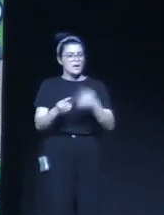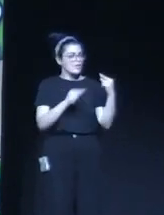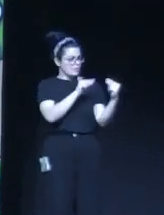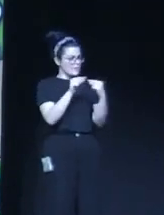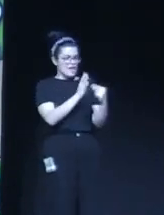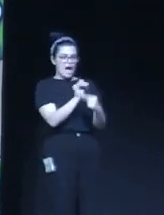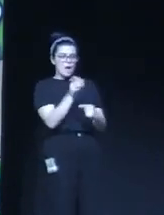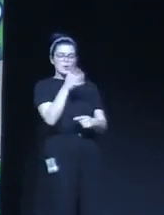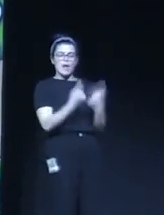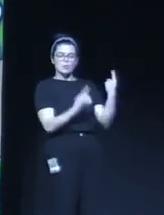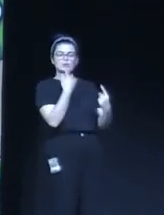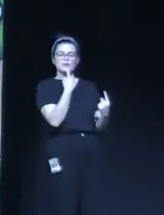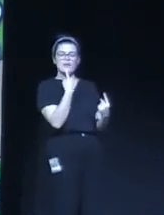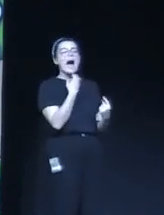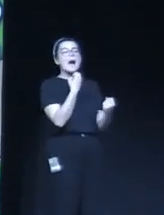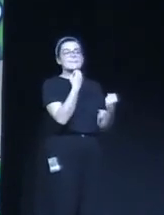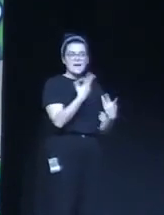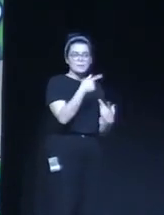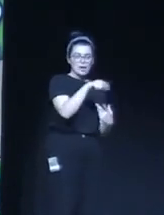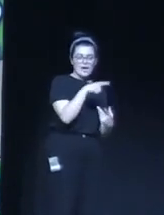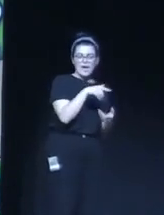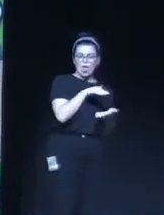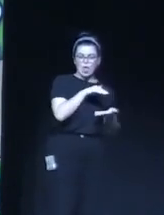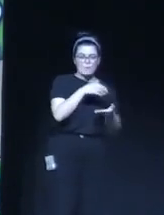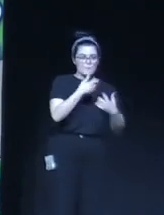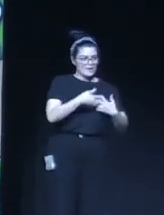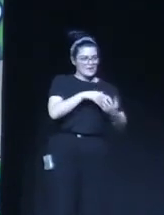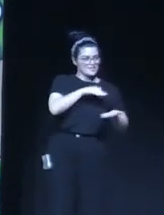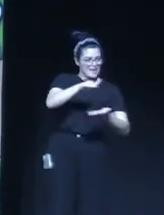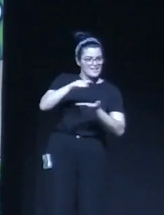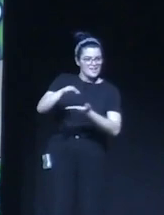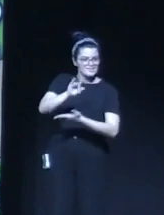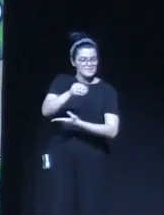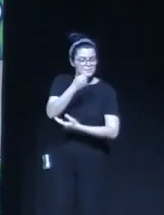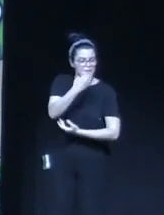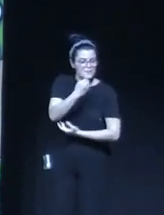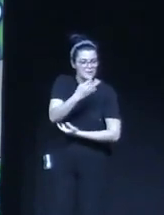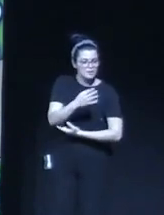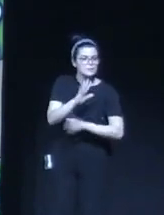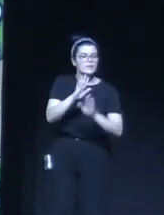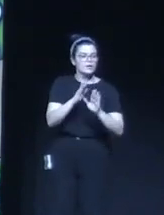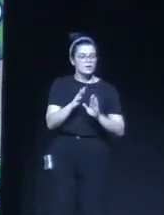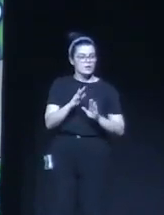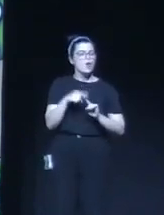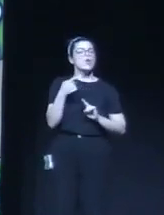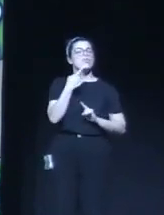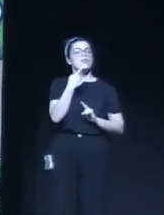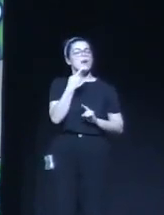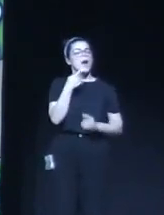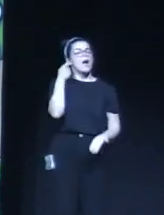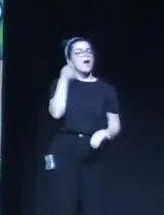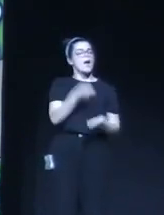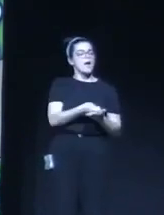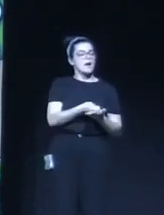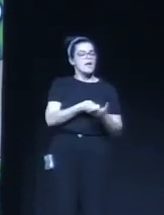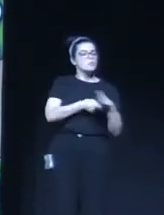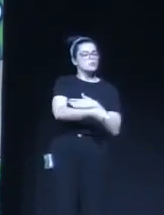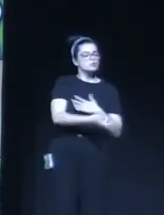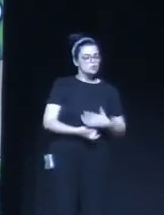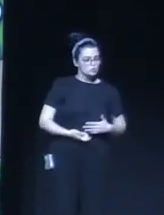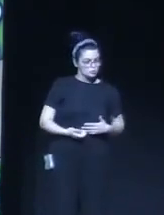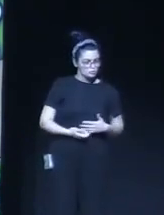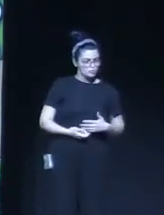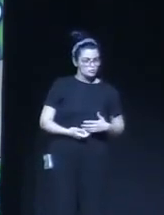esas máquinas, y en el corto veíamos que en un momento determinado decían que paguen impuestos, ¿no? Claro. Lo decía el hijo